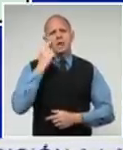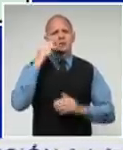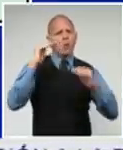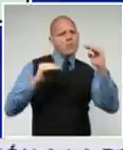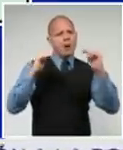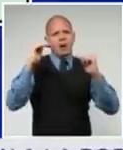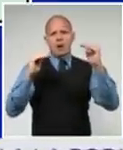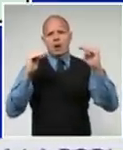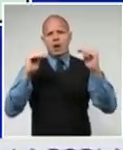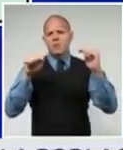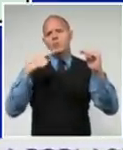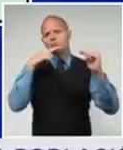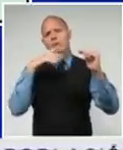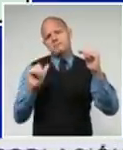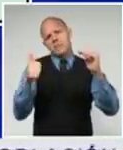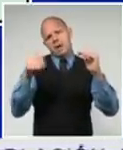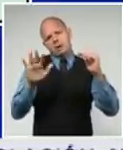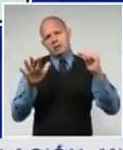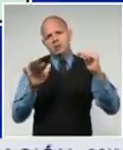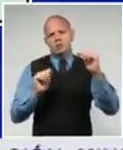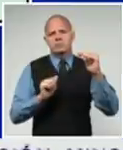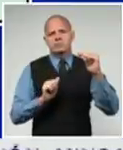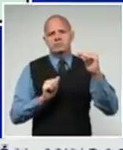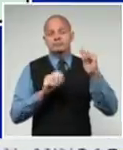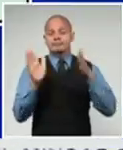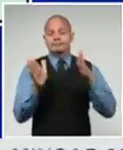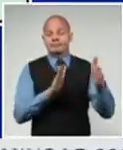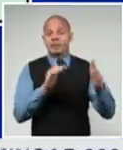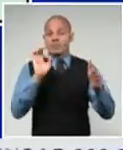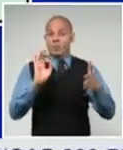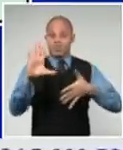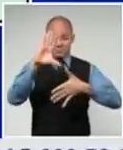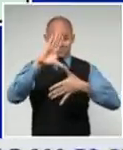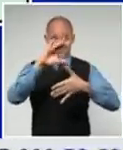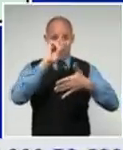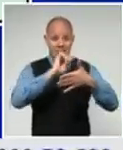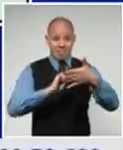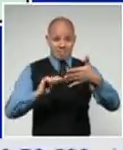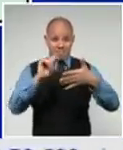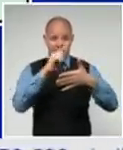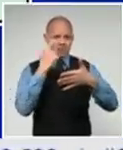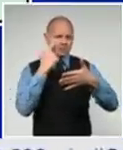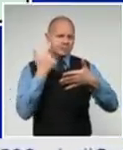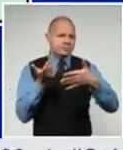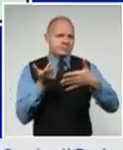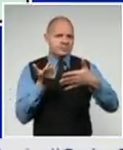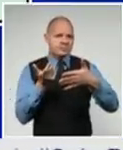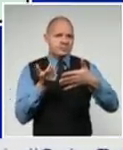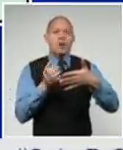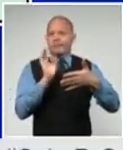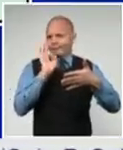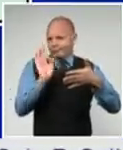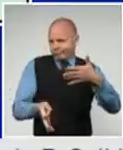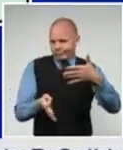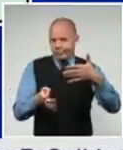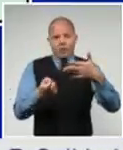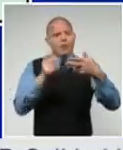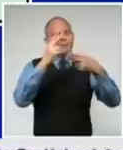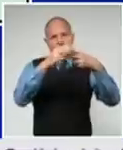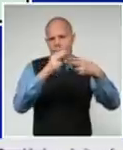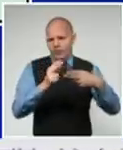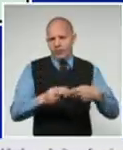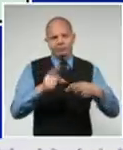otros territorios. En las Américas, pues siguen estando en los tres primeros lugares por el